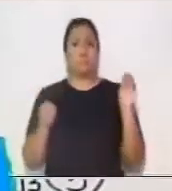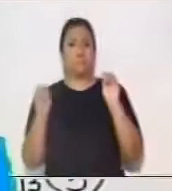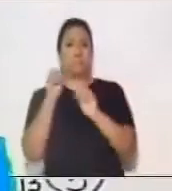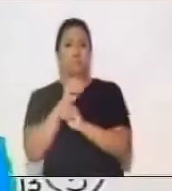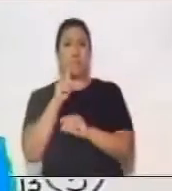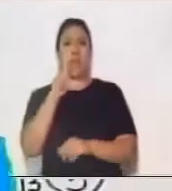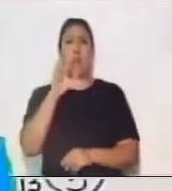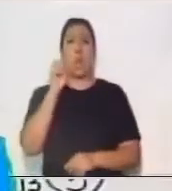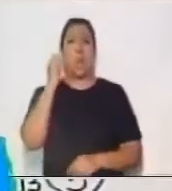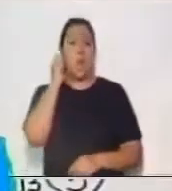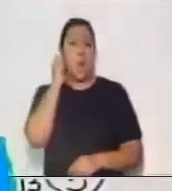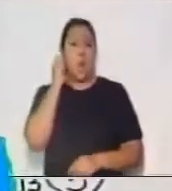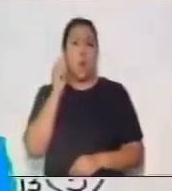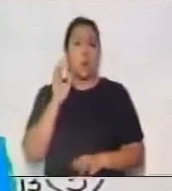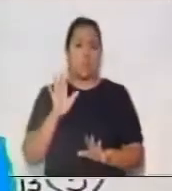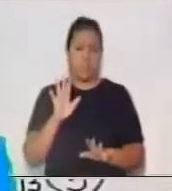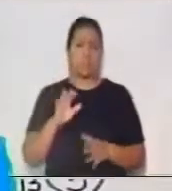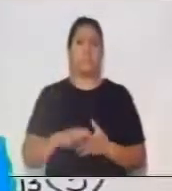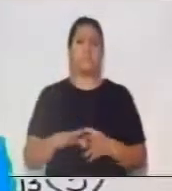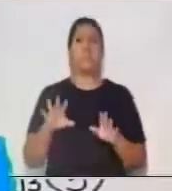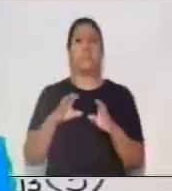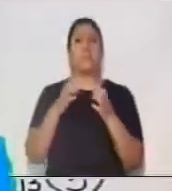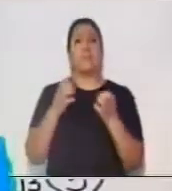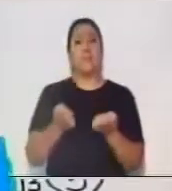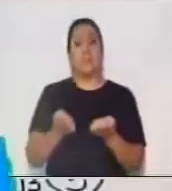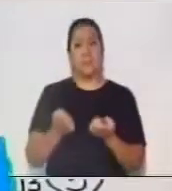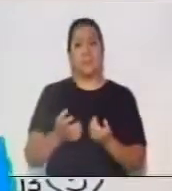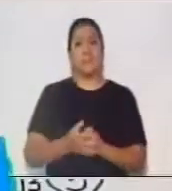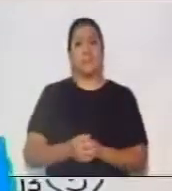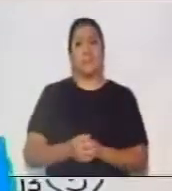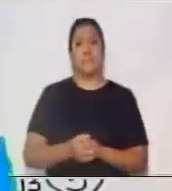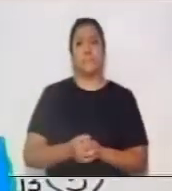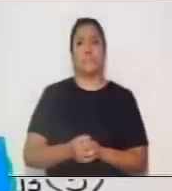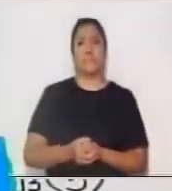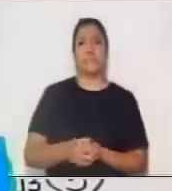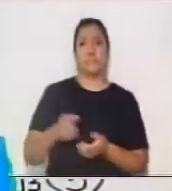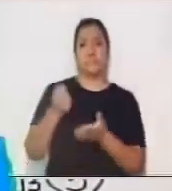Alex, no me pongas esto ahí, que estoy respetando la máquina.